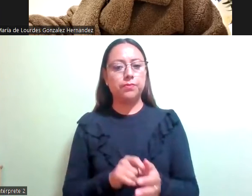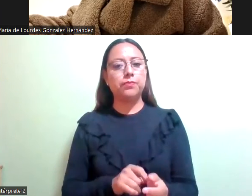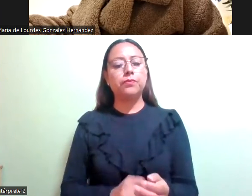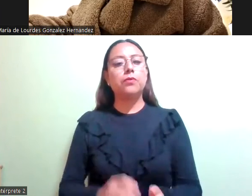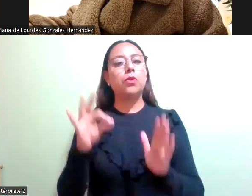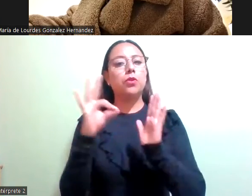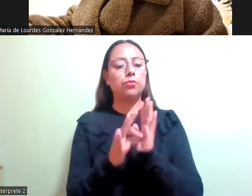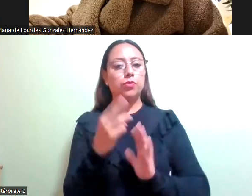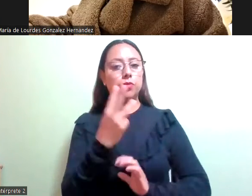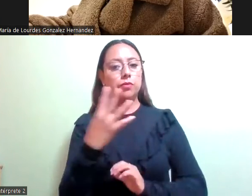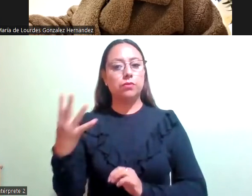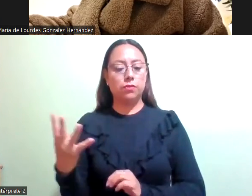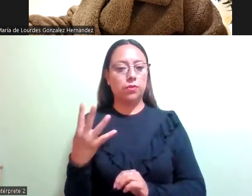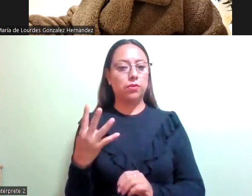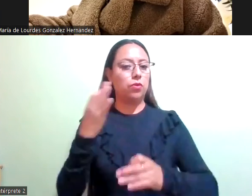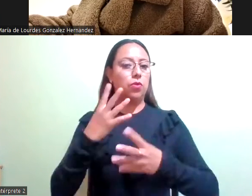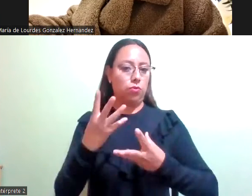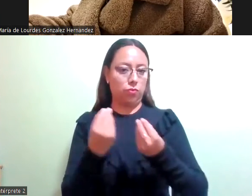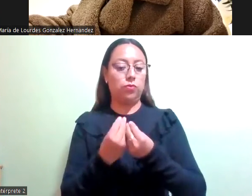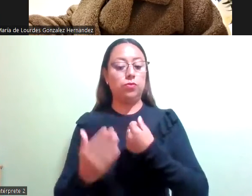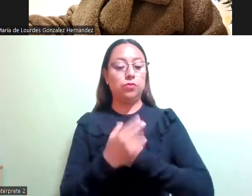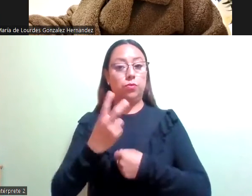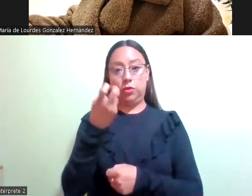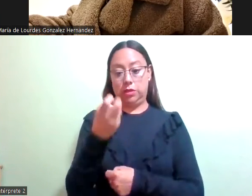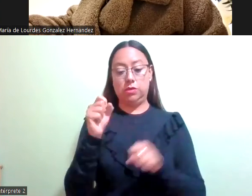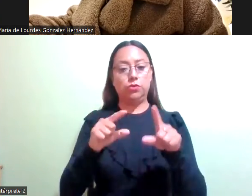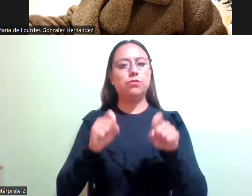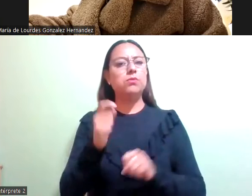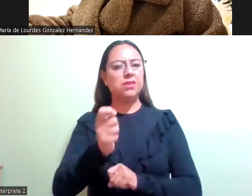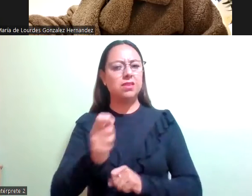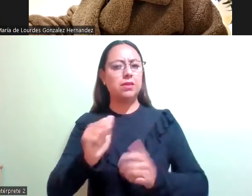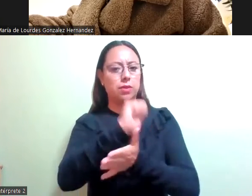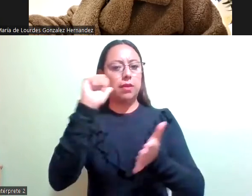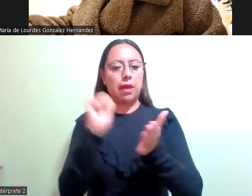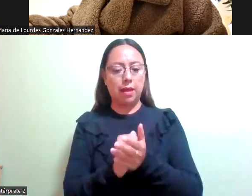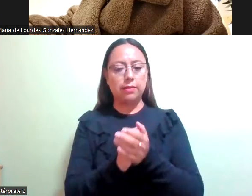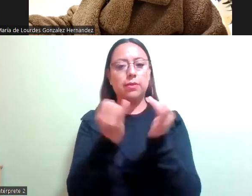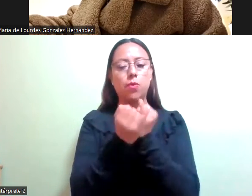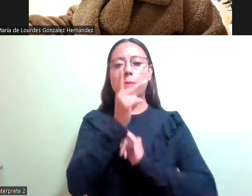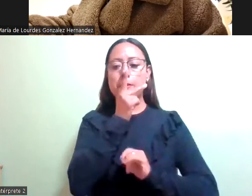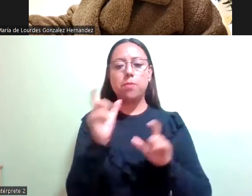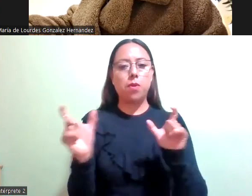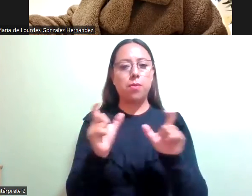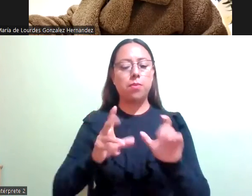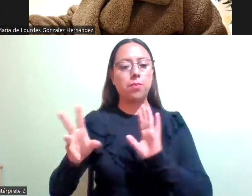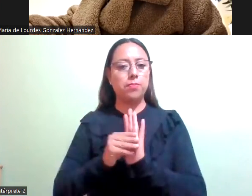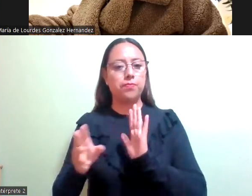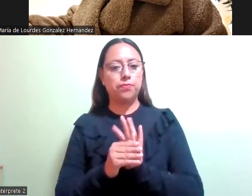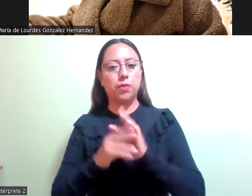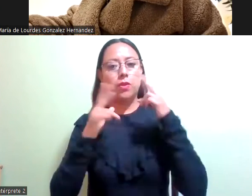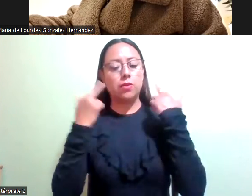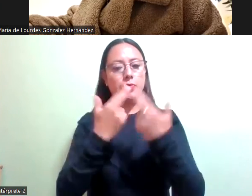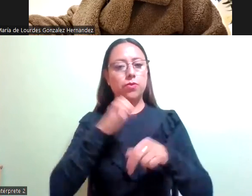y 4 en un solo acto, toda vez que los mismos versan sobre el acta y versión estenográfica de la cuarta sesión ordinaria de la